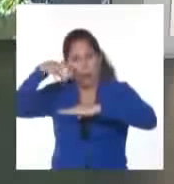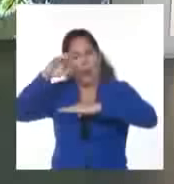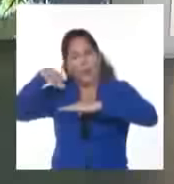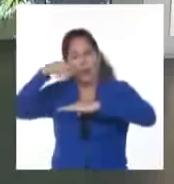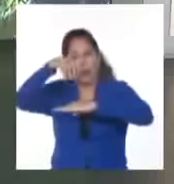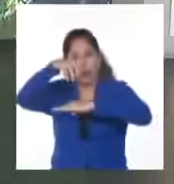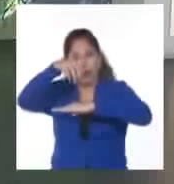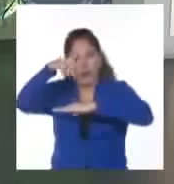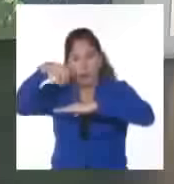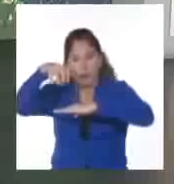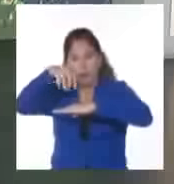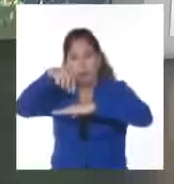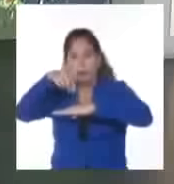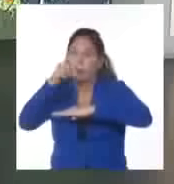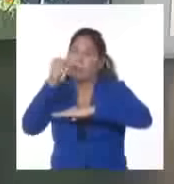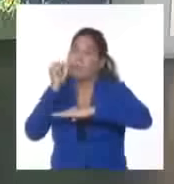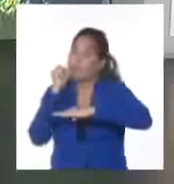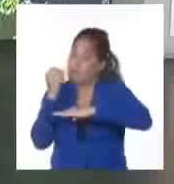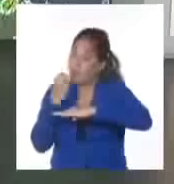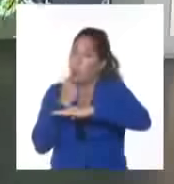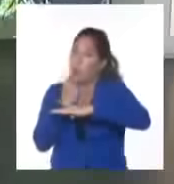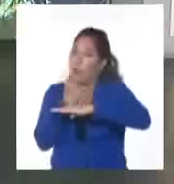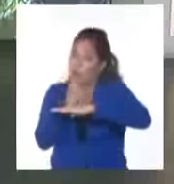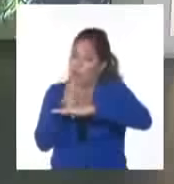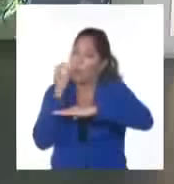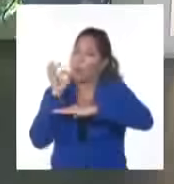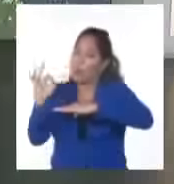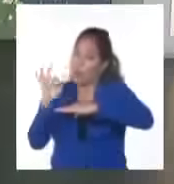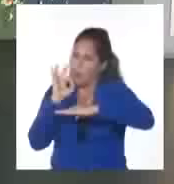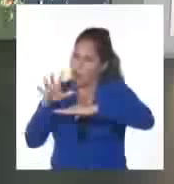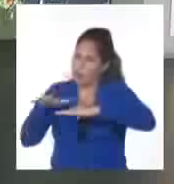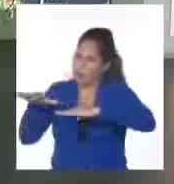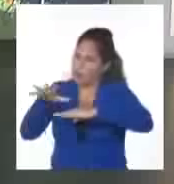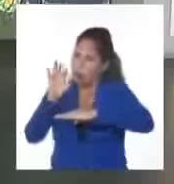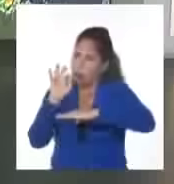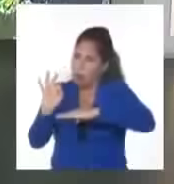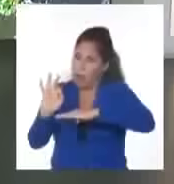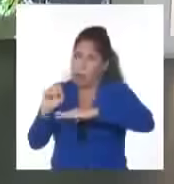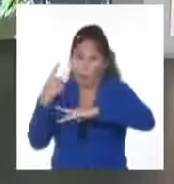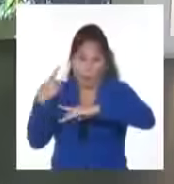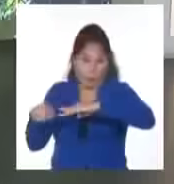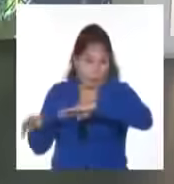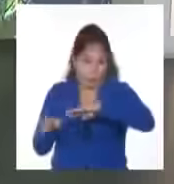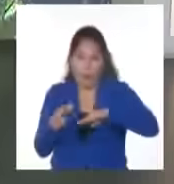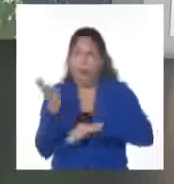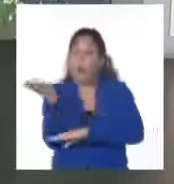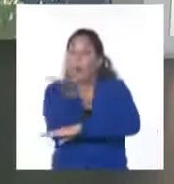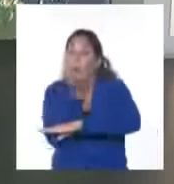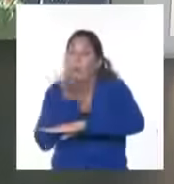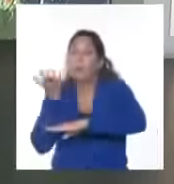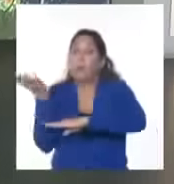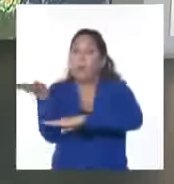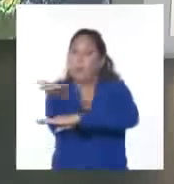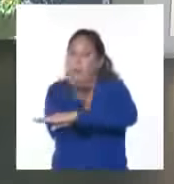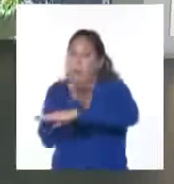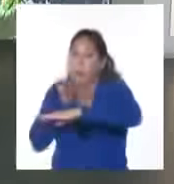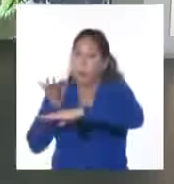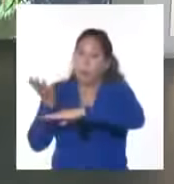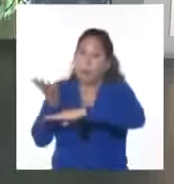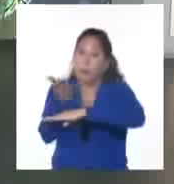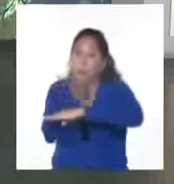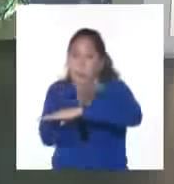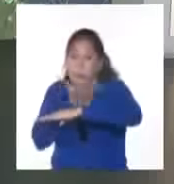factor peligroso en este tipo de organismos. Además, quiero decirle que los vientos de tormenta tropical se extienden